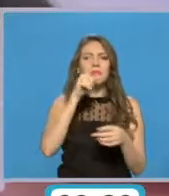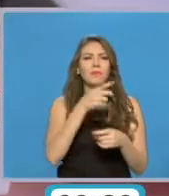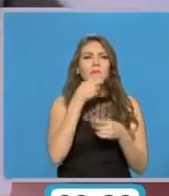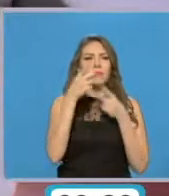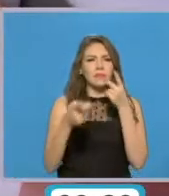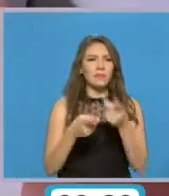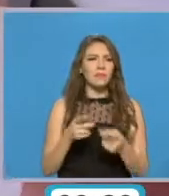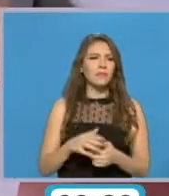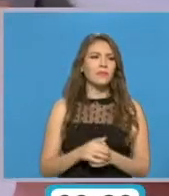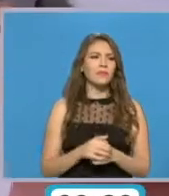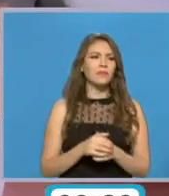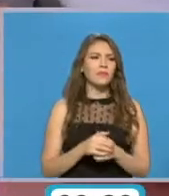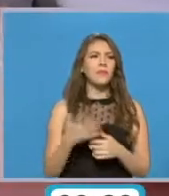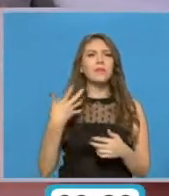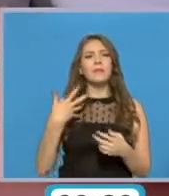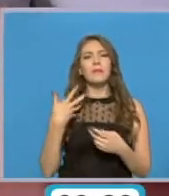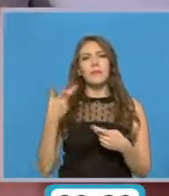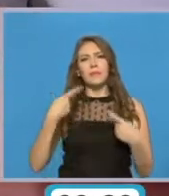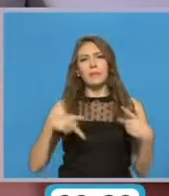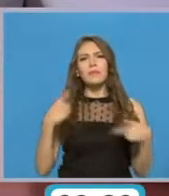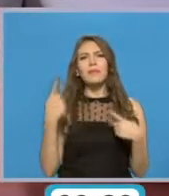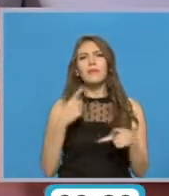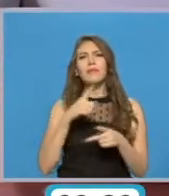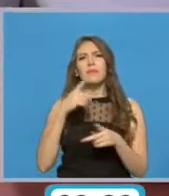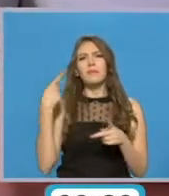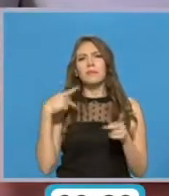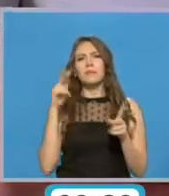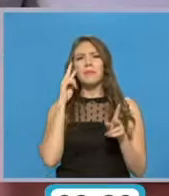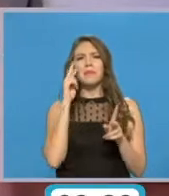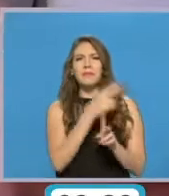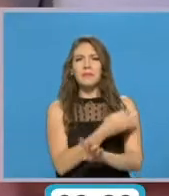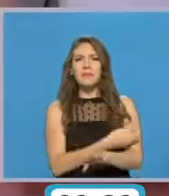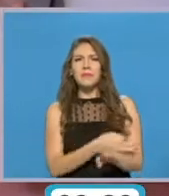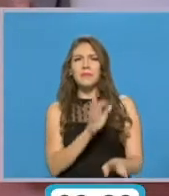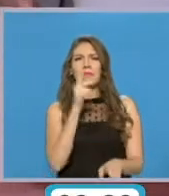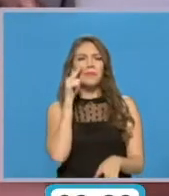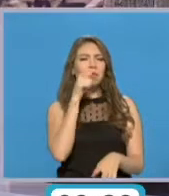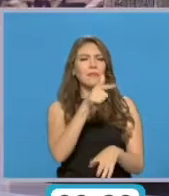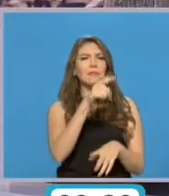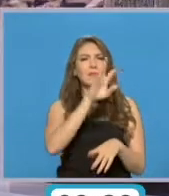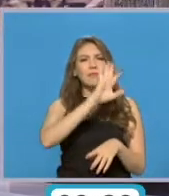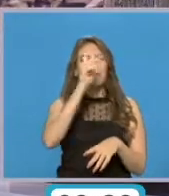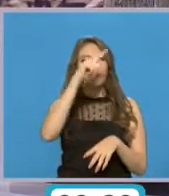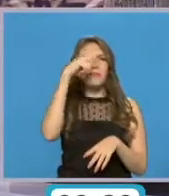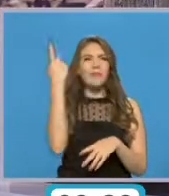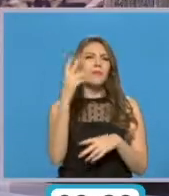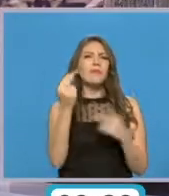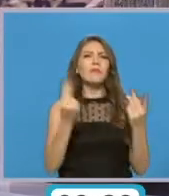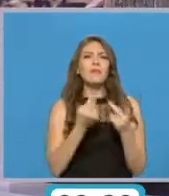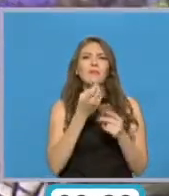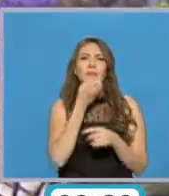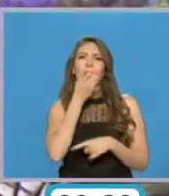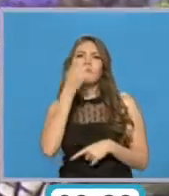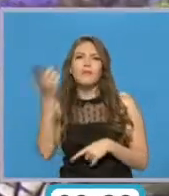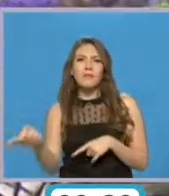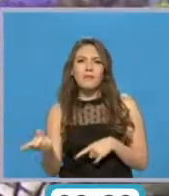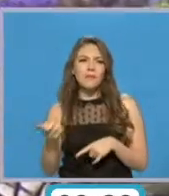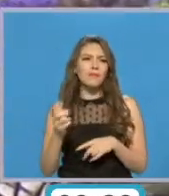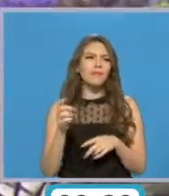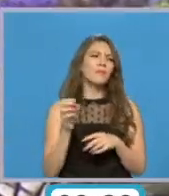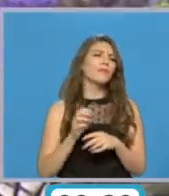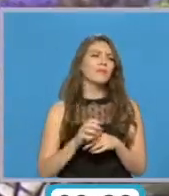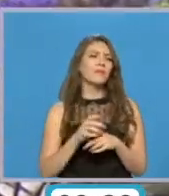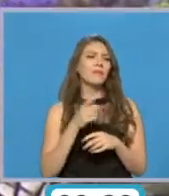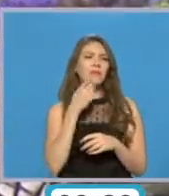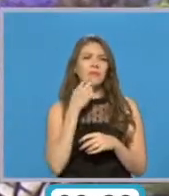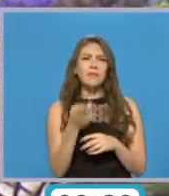gente, bueno, que es muy obvio para la familia y quizás algo que ya está como... Que ni lo tiene que se decir, da por ¿no? hecho, que ni tienen que decirlo cuando dices, mamá, soy gay.